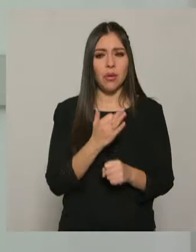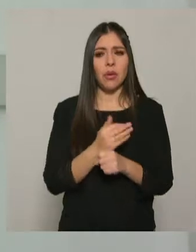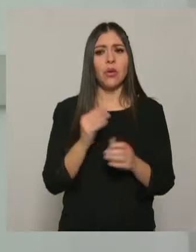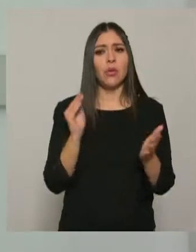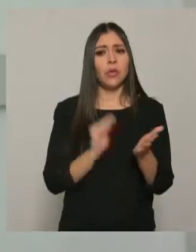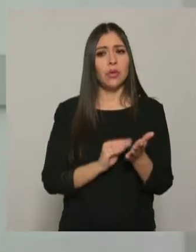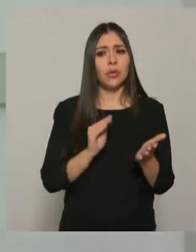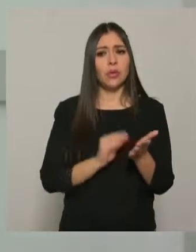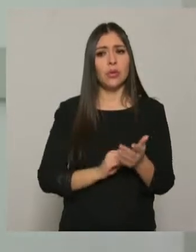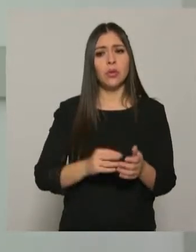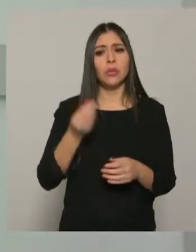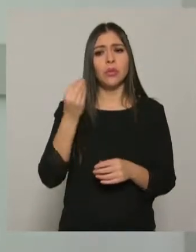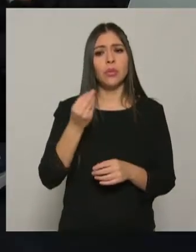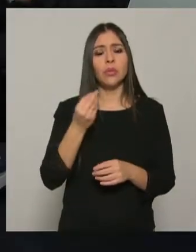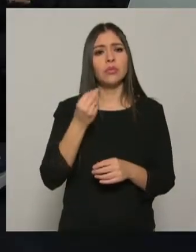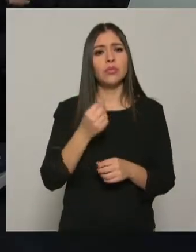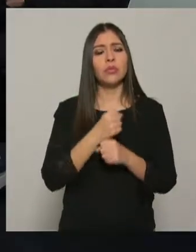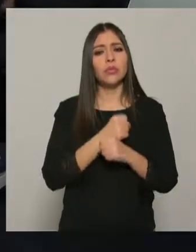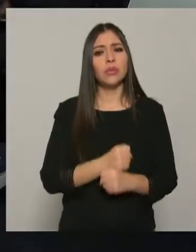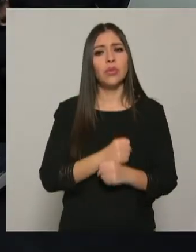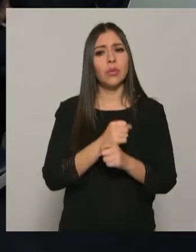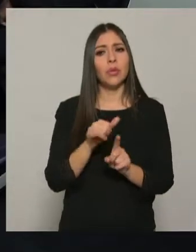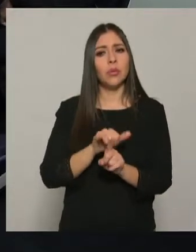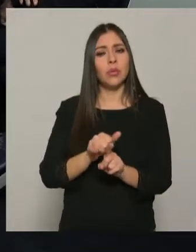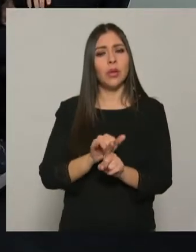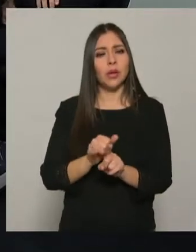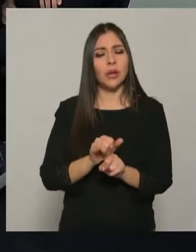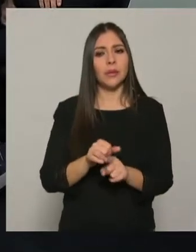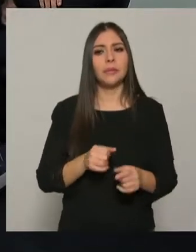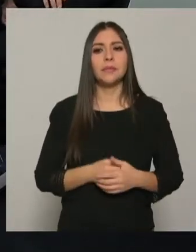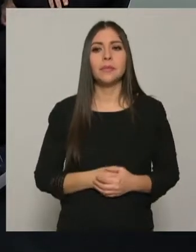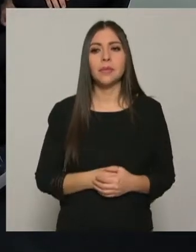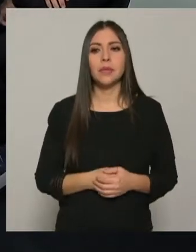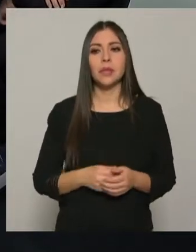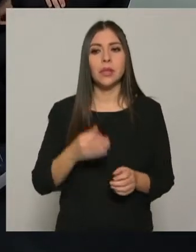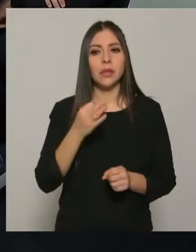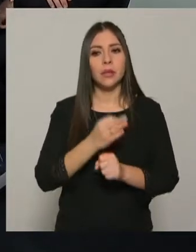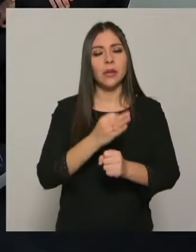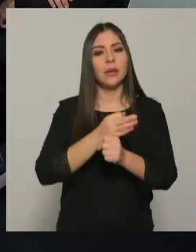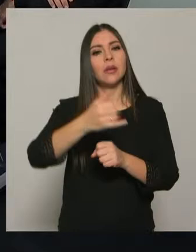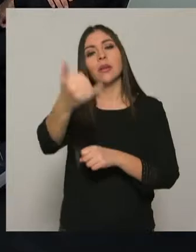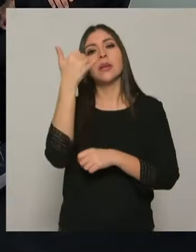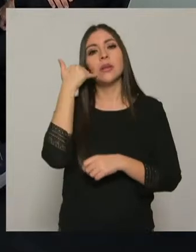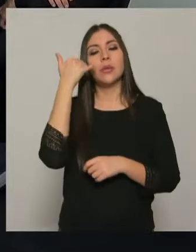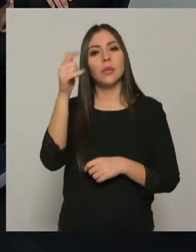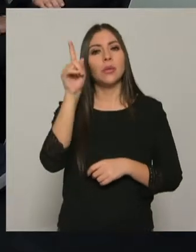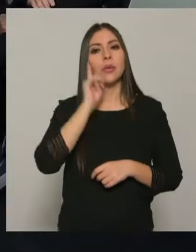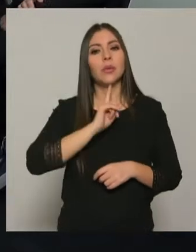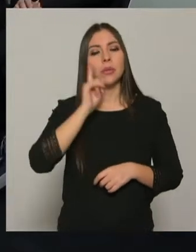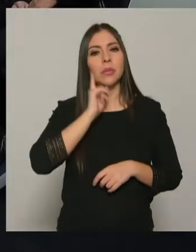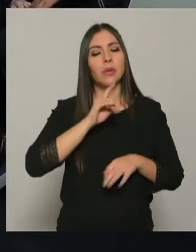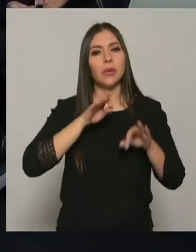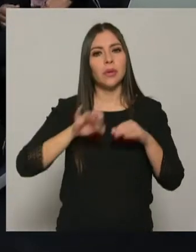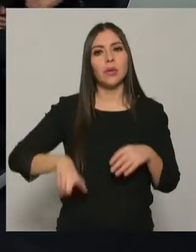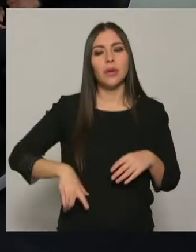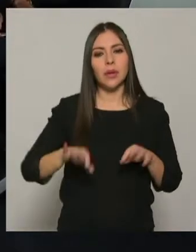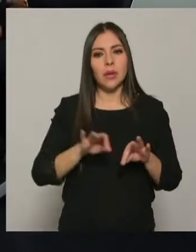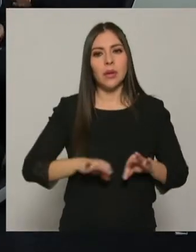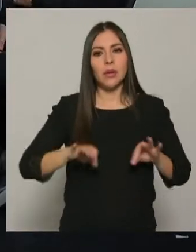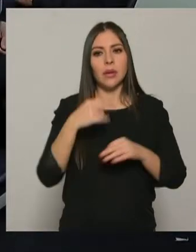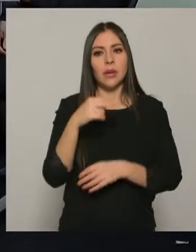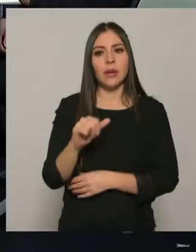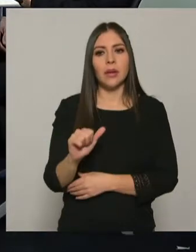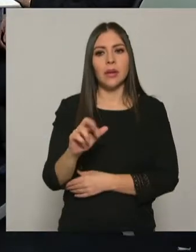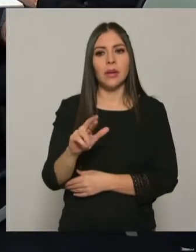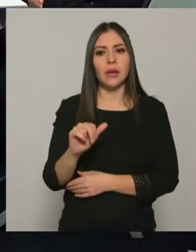Oye, fíjate, Gloria, en este momento ya tengo en la línea telefónica a una funcionaria muy importante. Ella es Araceli Damián, directora general